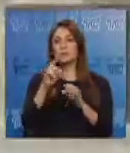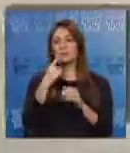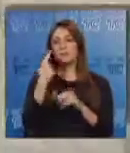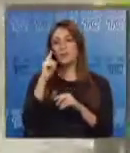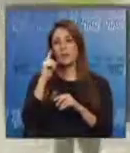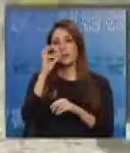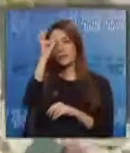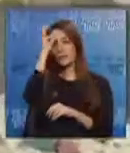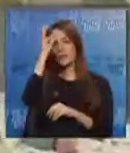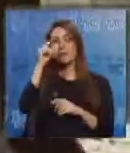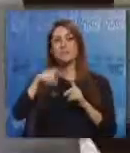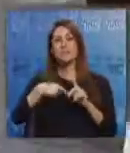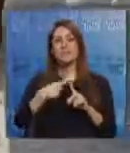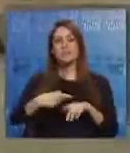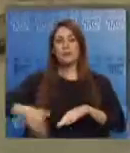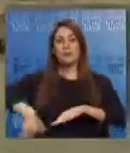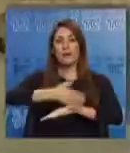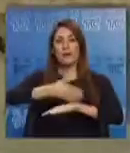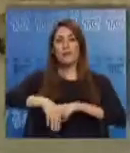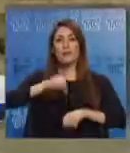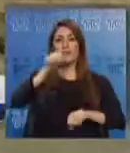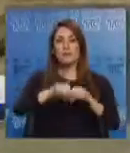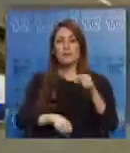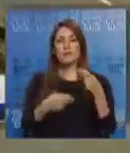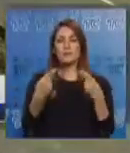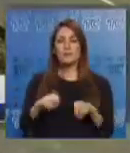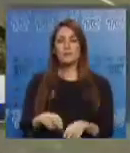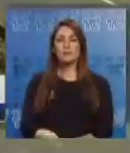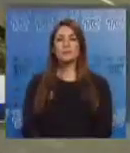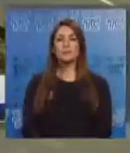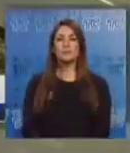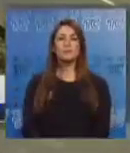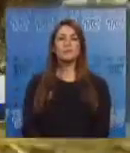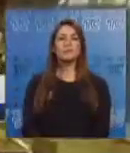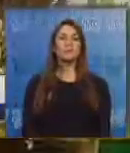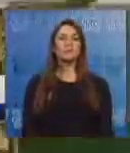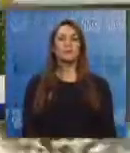83 kilómetros de vías que fueron deteriorados. Isaías Cruz, TC Televisión.